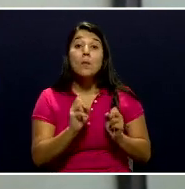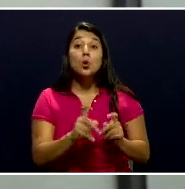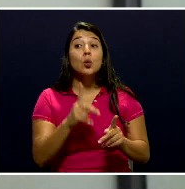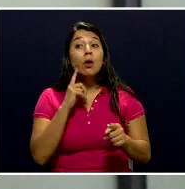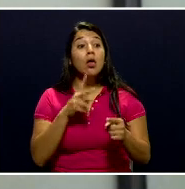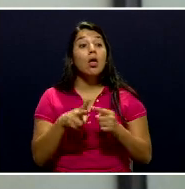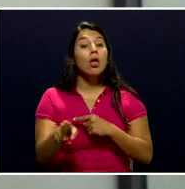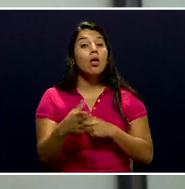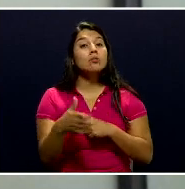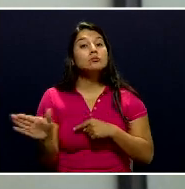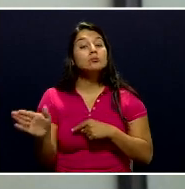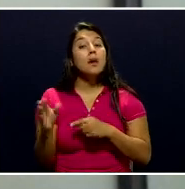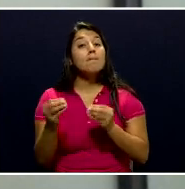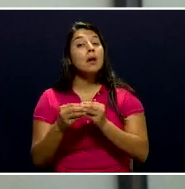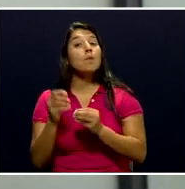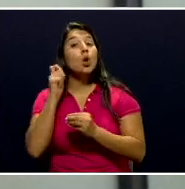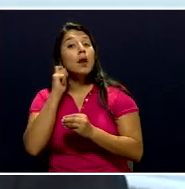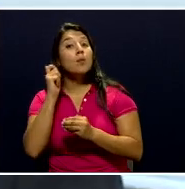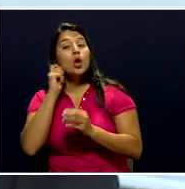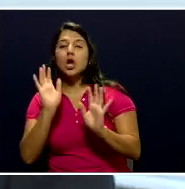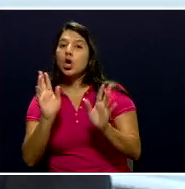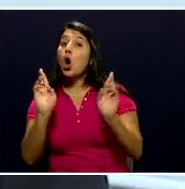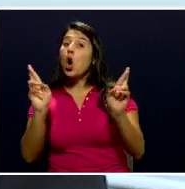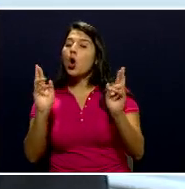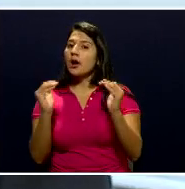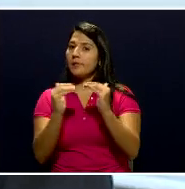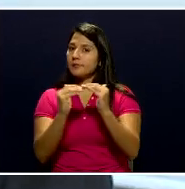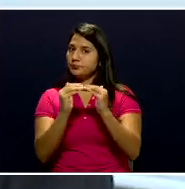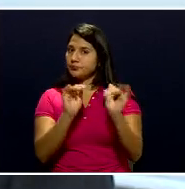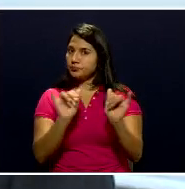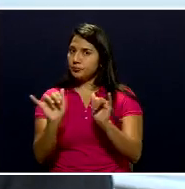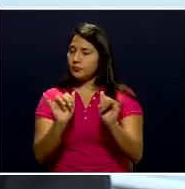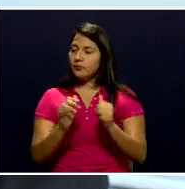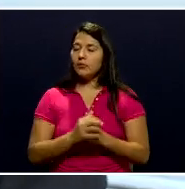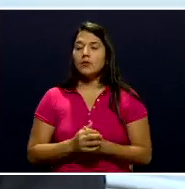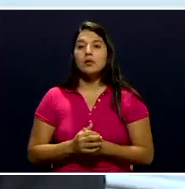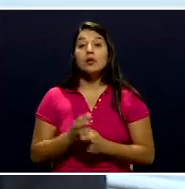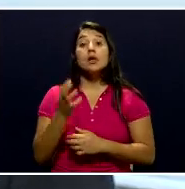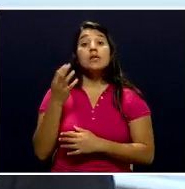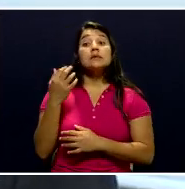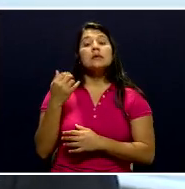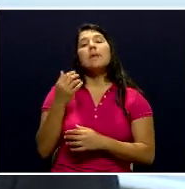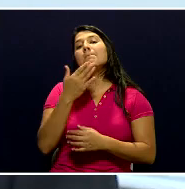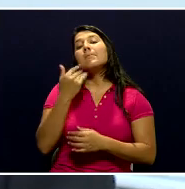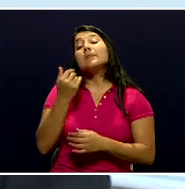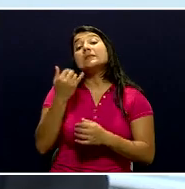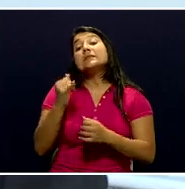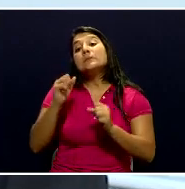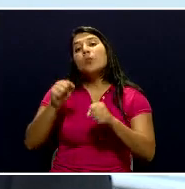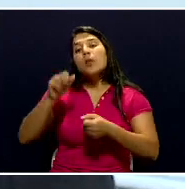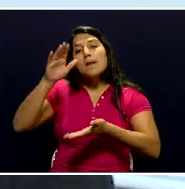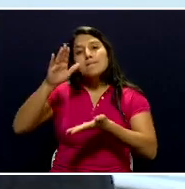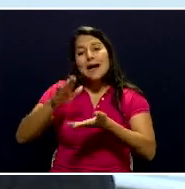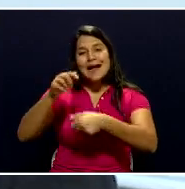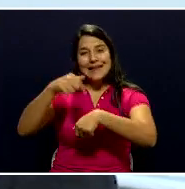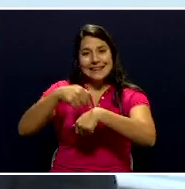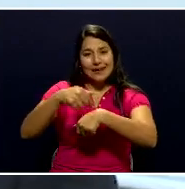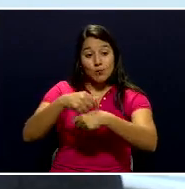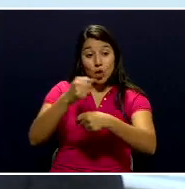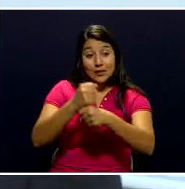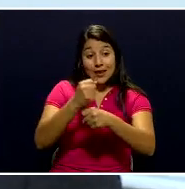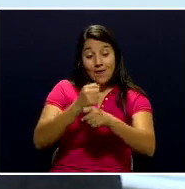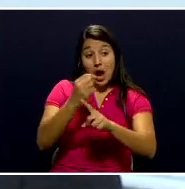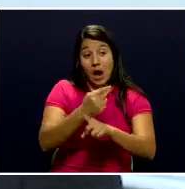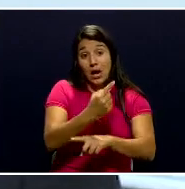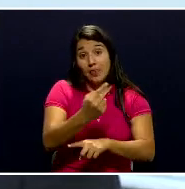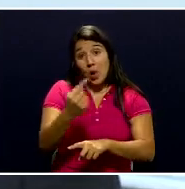queremos que sea paritario el asunto. Que si es el caso, bajarle el tiempo laborado para que el salario que reciba sea